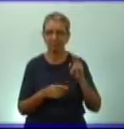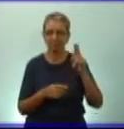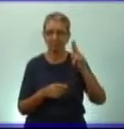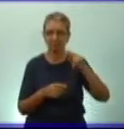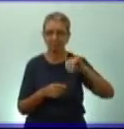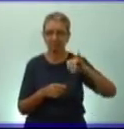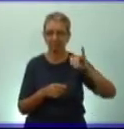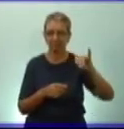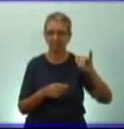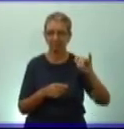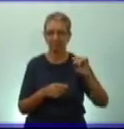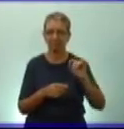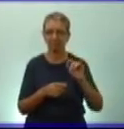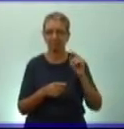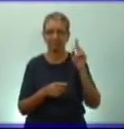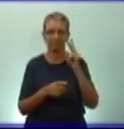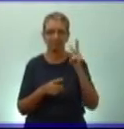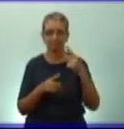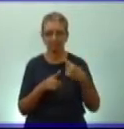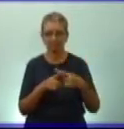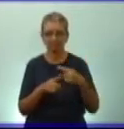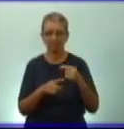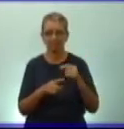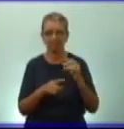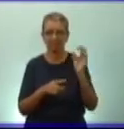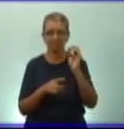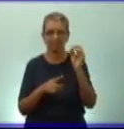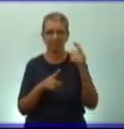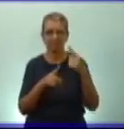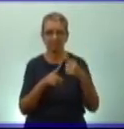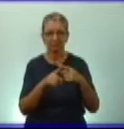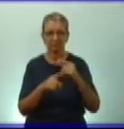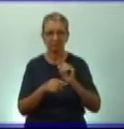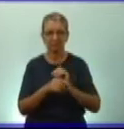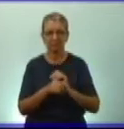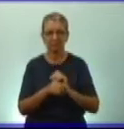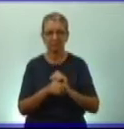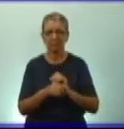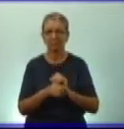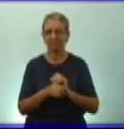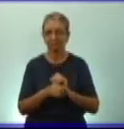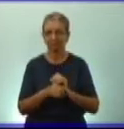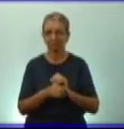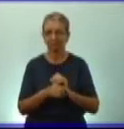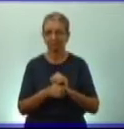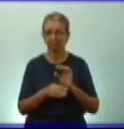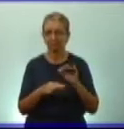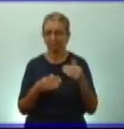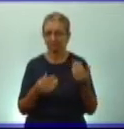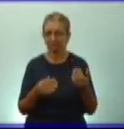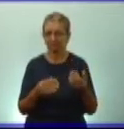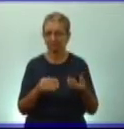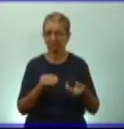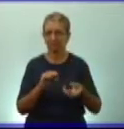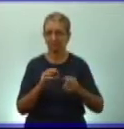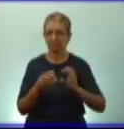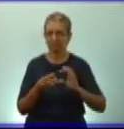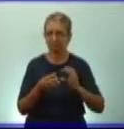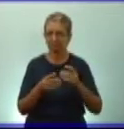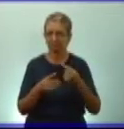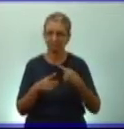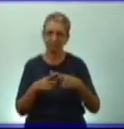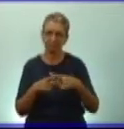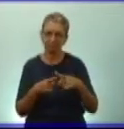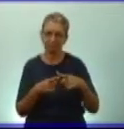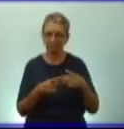níquel 2+ y del anión óxido. Bien, ahora, según las